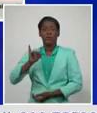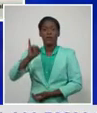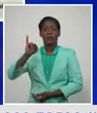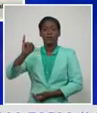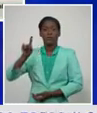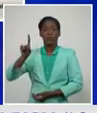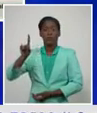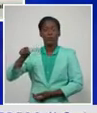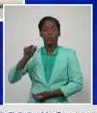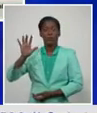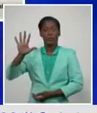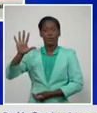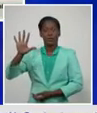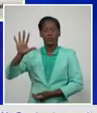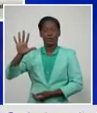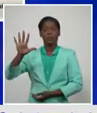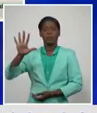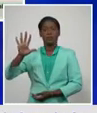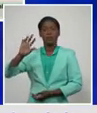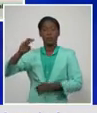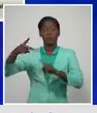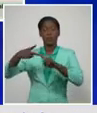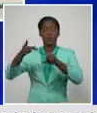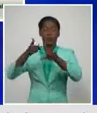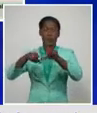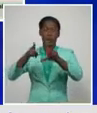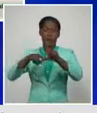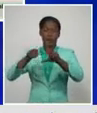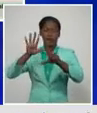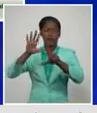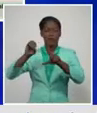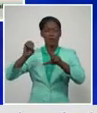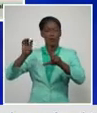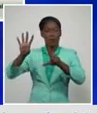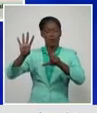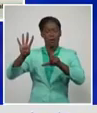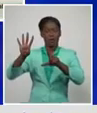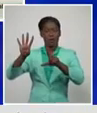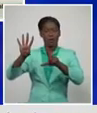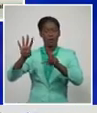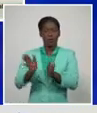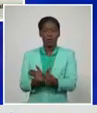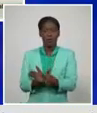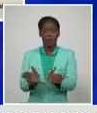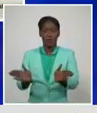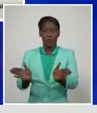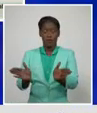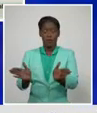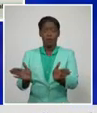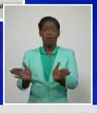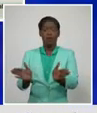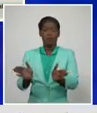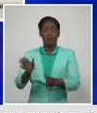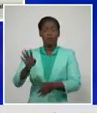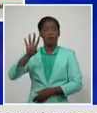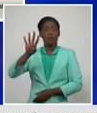661,5. Le sigue Regla con 504, San Miguel de Padrón con